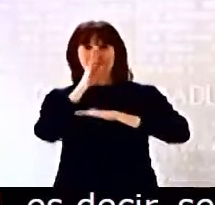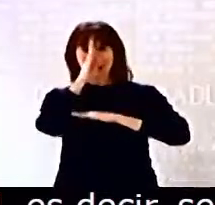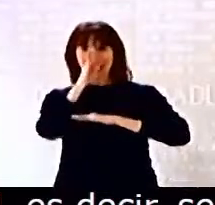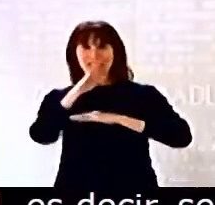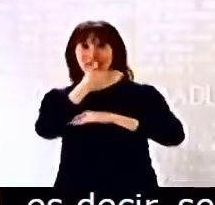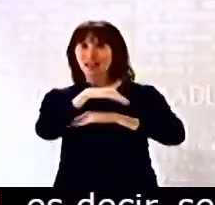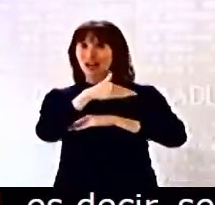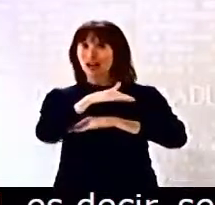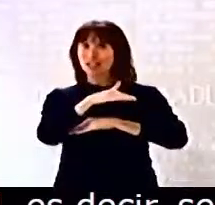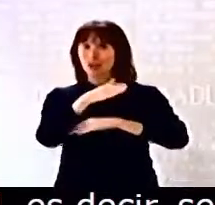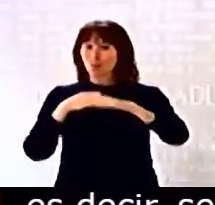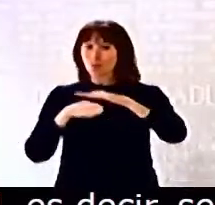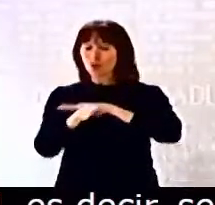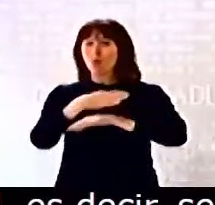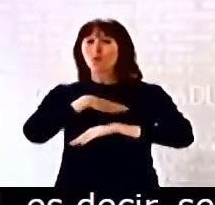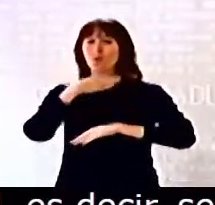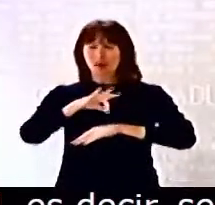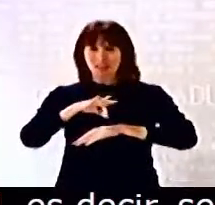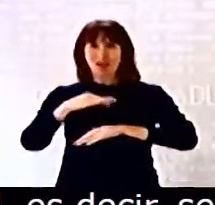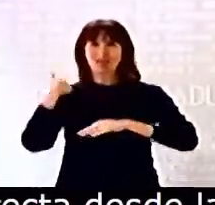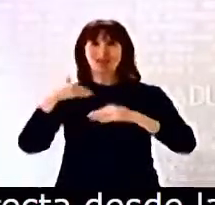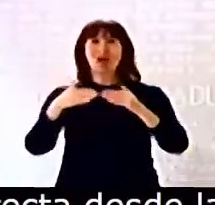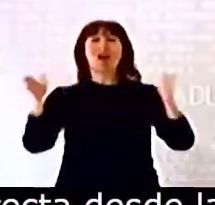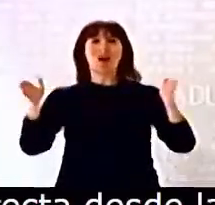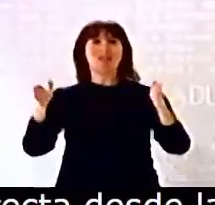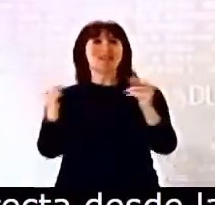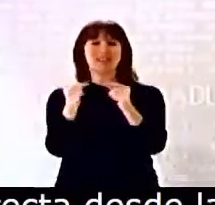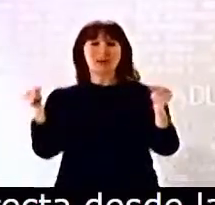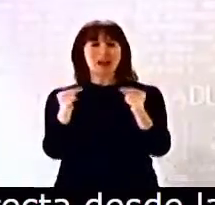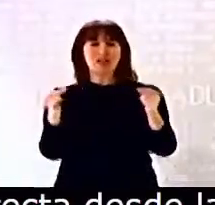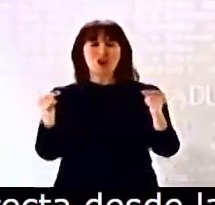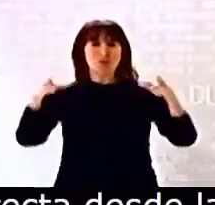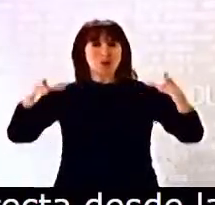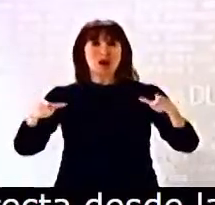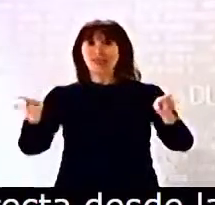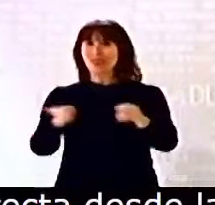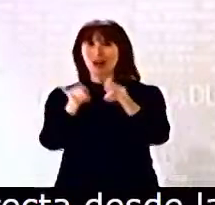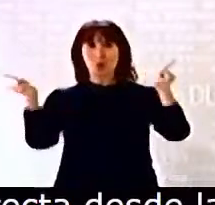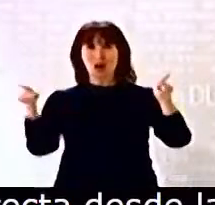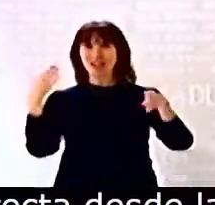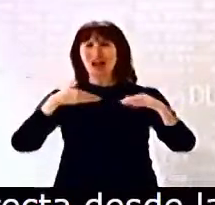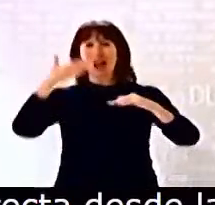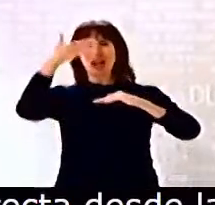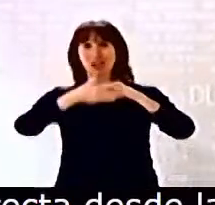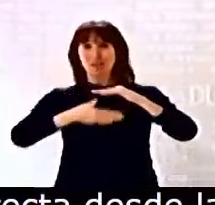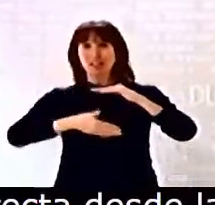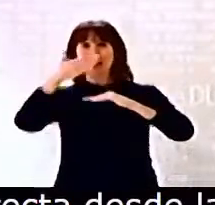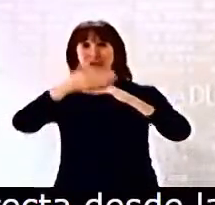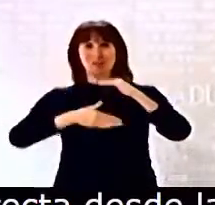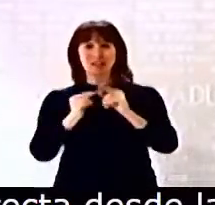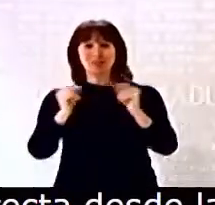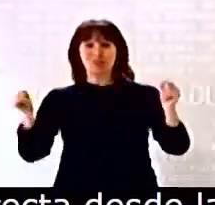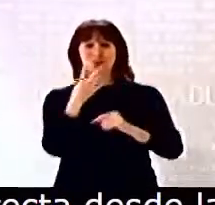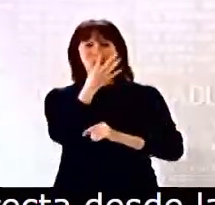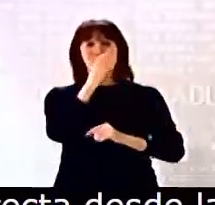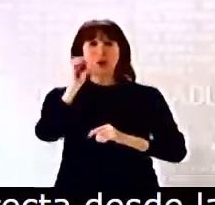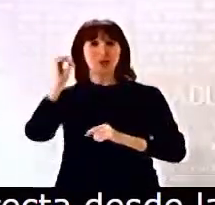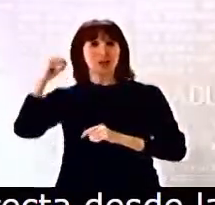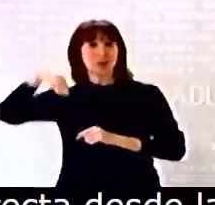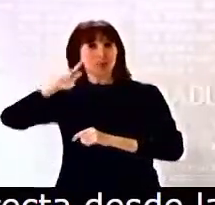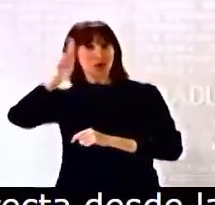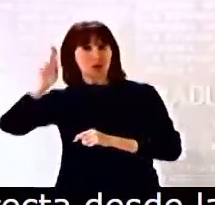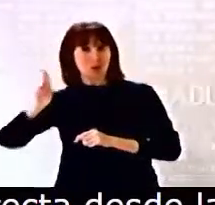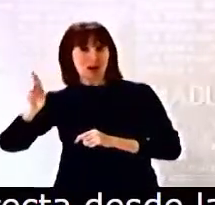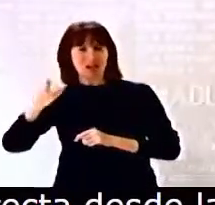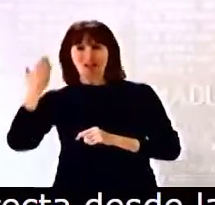la calle, independientemente del tamaño que tengan. Ya no ponemos el límite en los 400 metros cuadrados